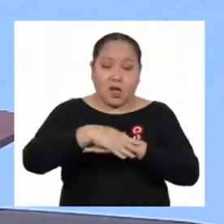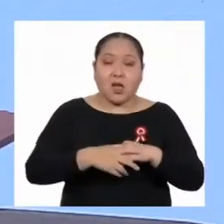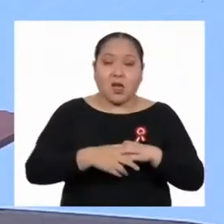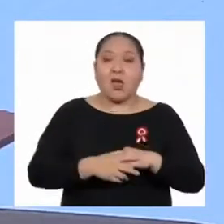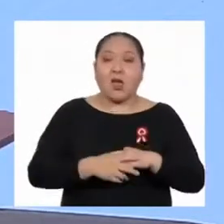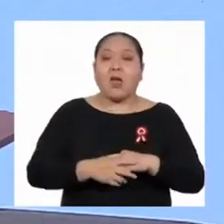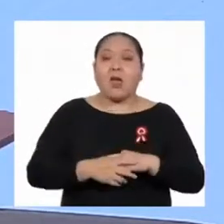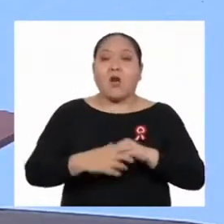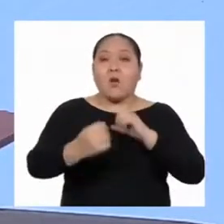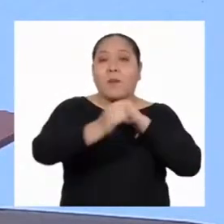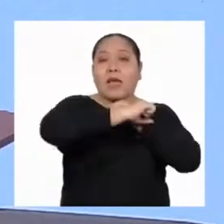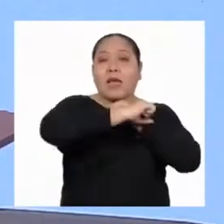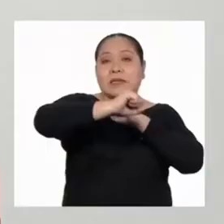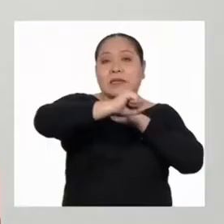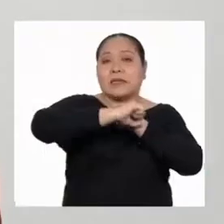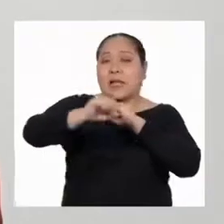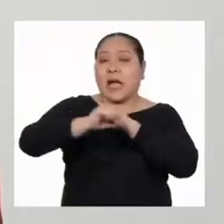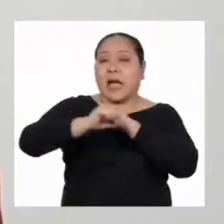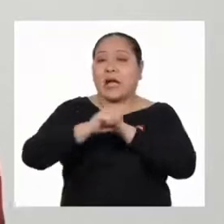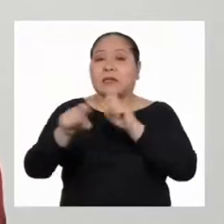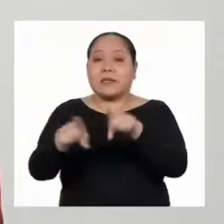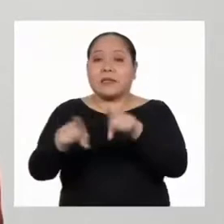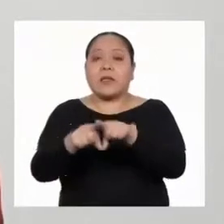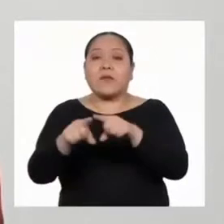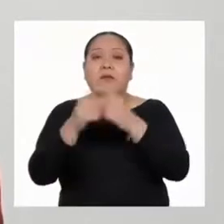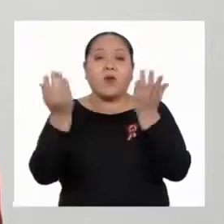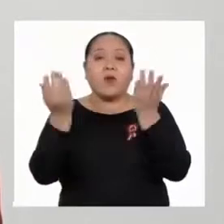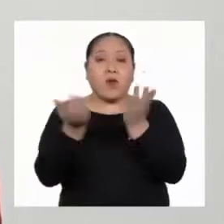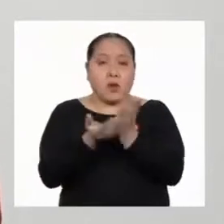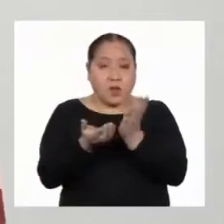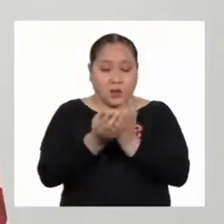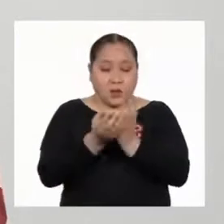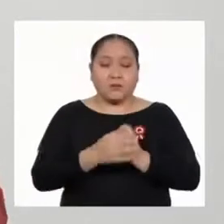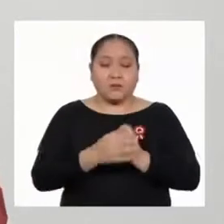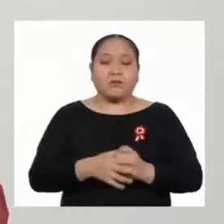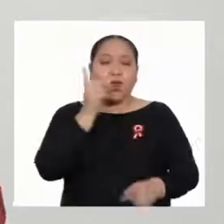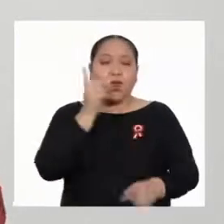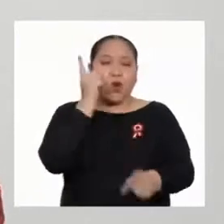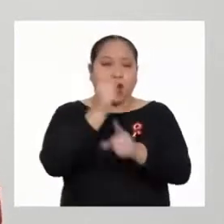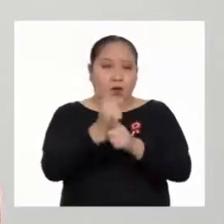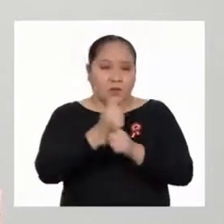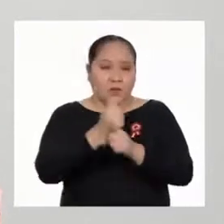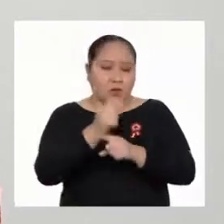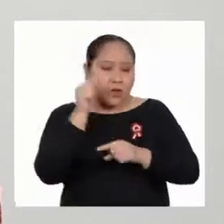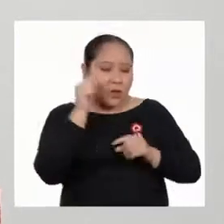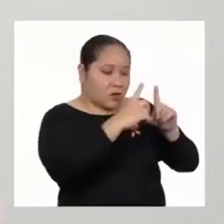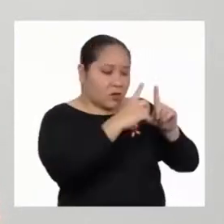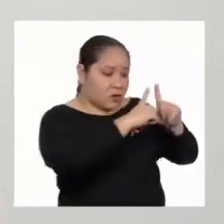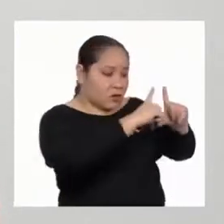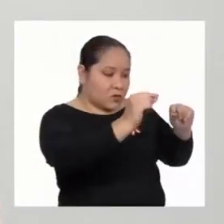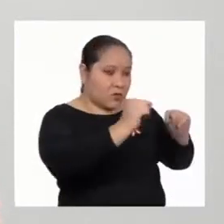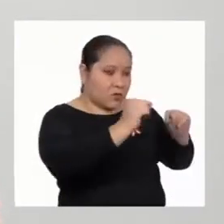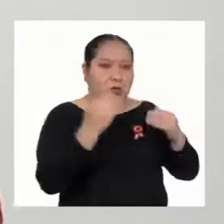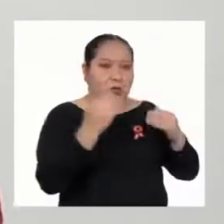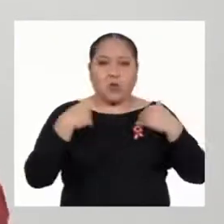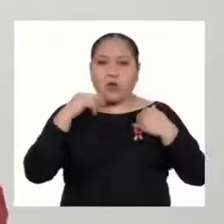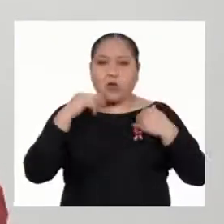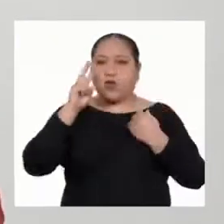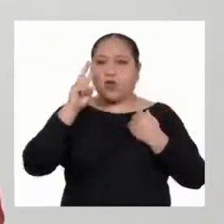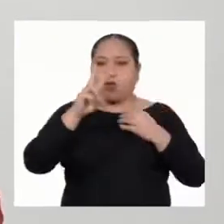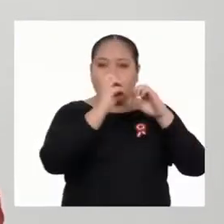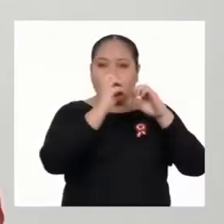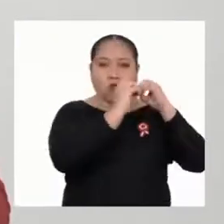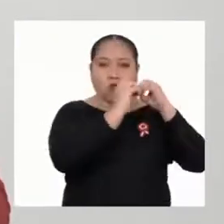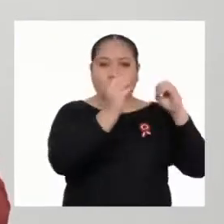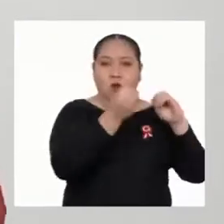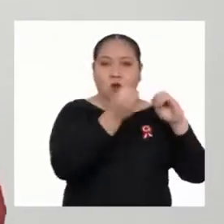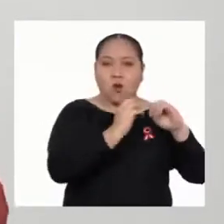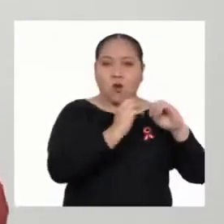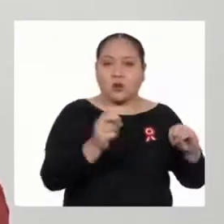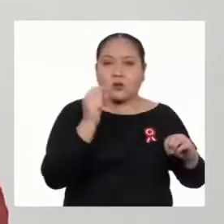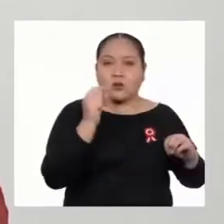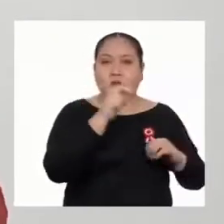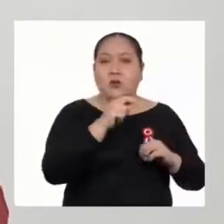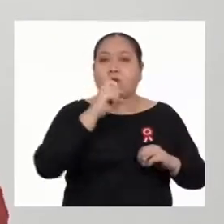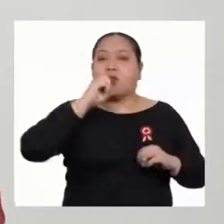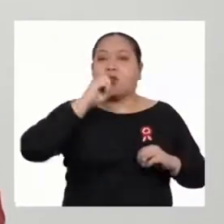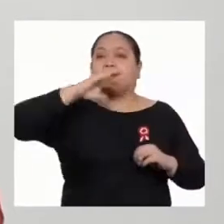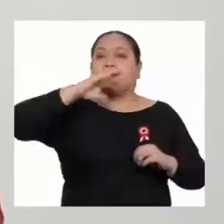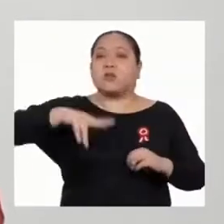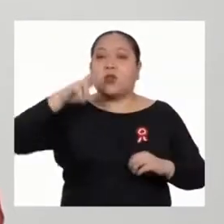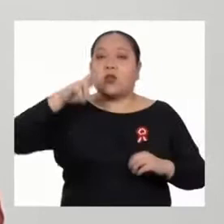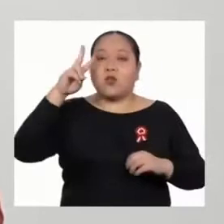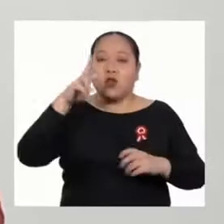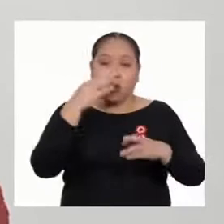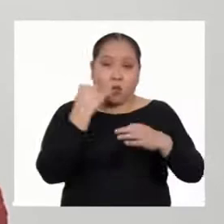en instituciones educativas. Así es, en el párrafo tenemos dos oraciones que nos informan sobre dos